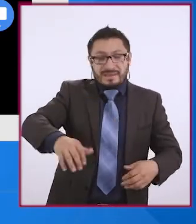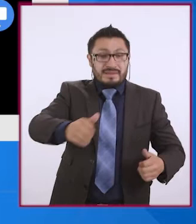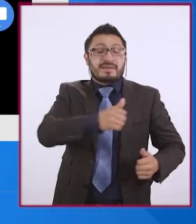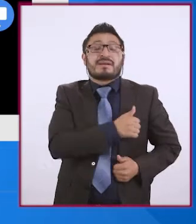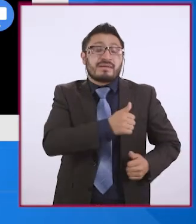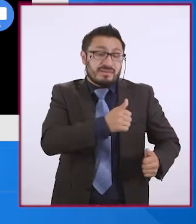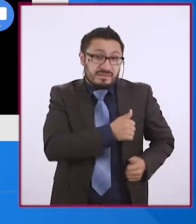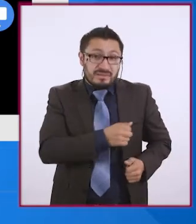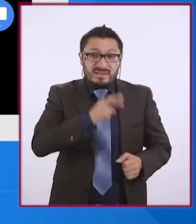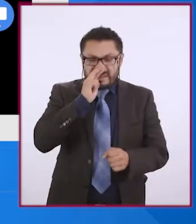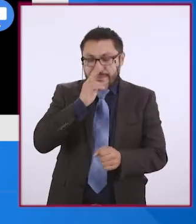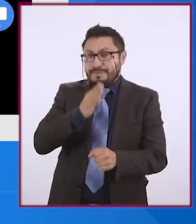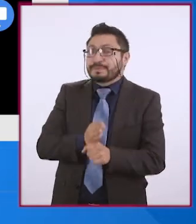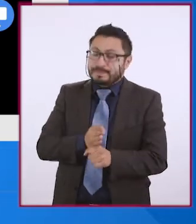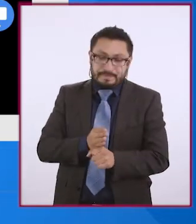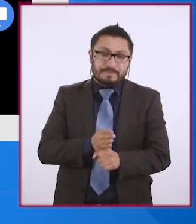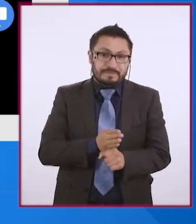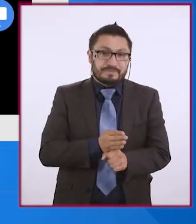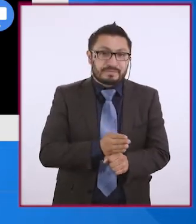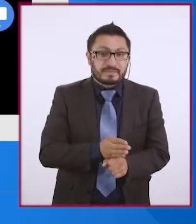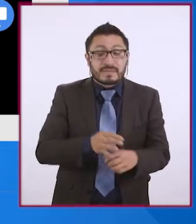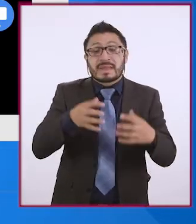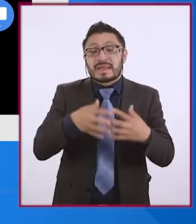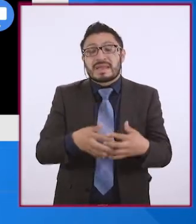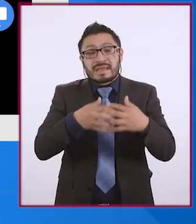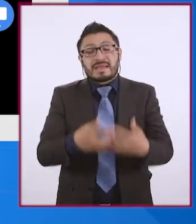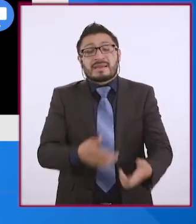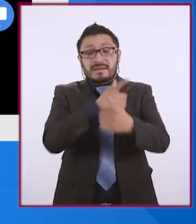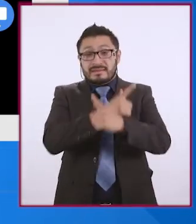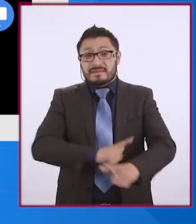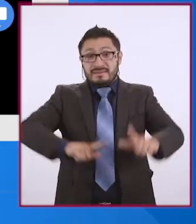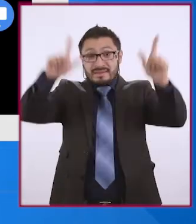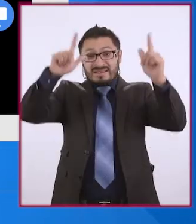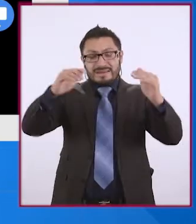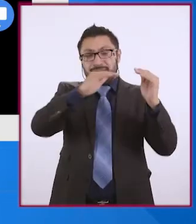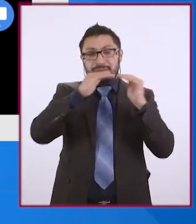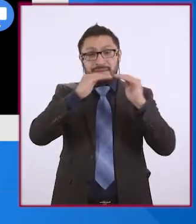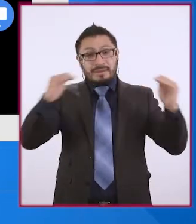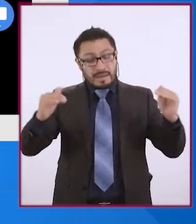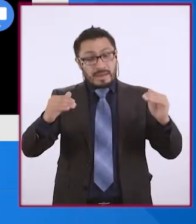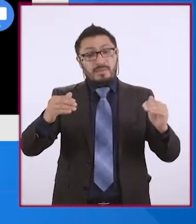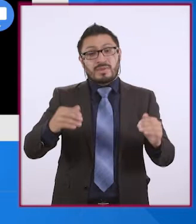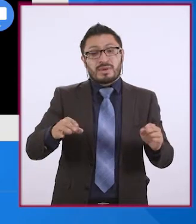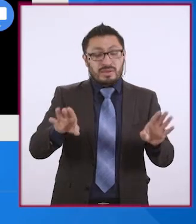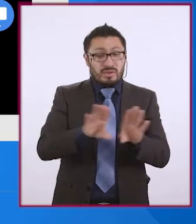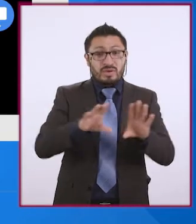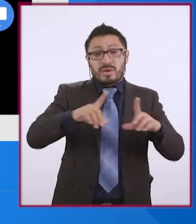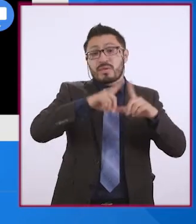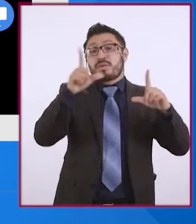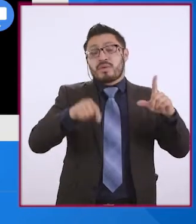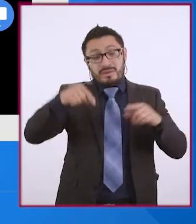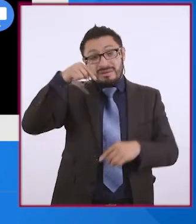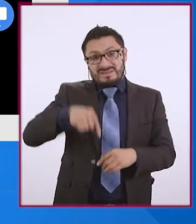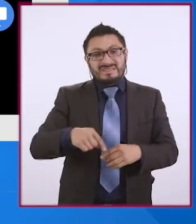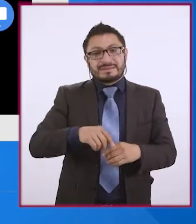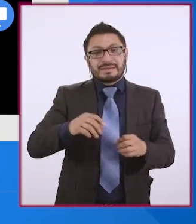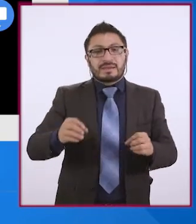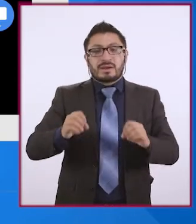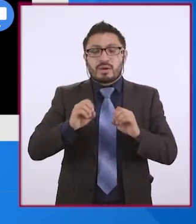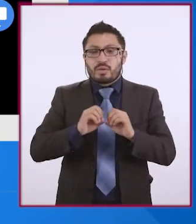autoridad. En un sistema libre y democrático, en una república como la nuestra,